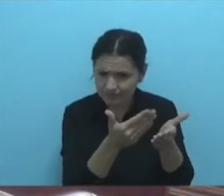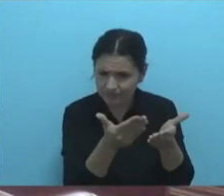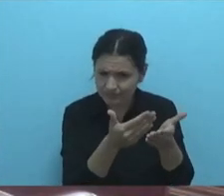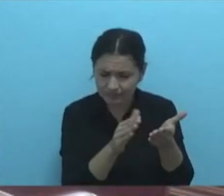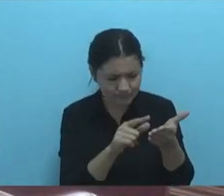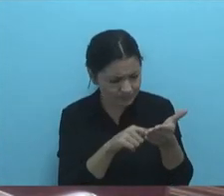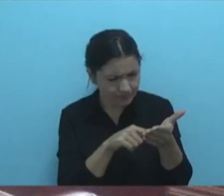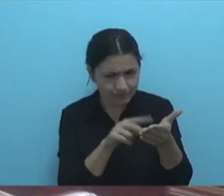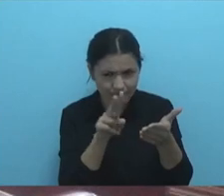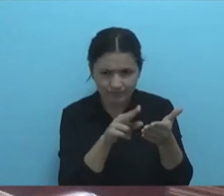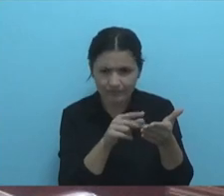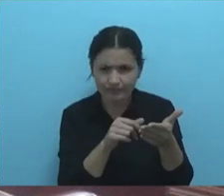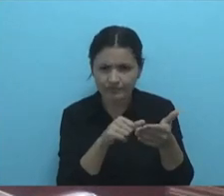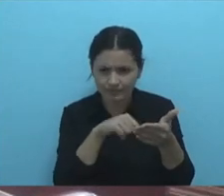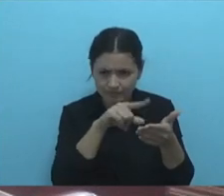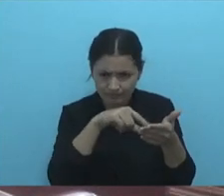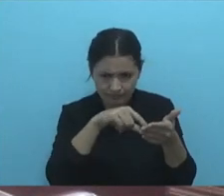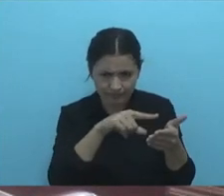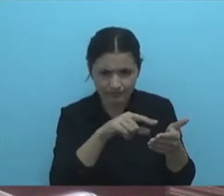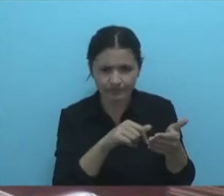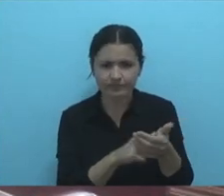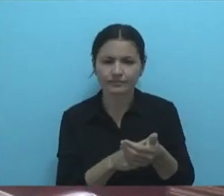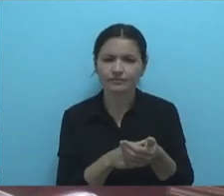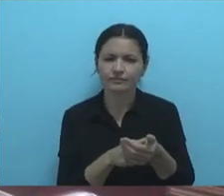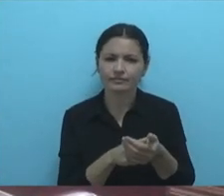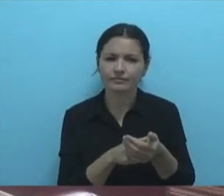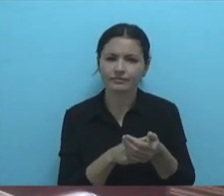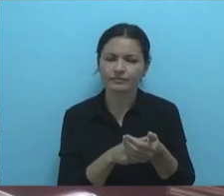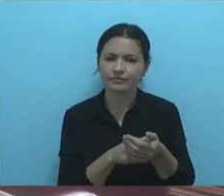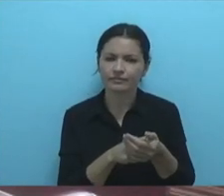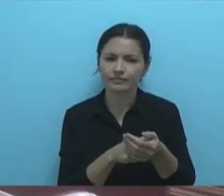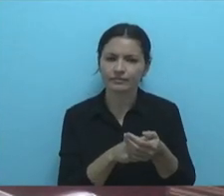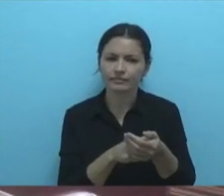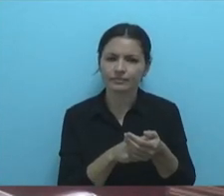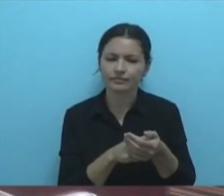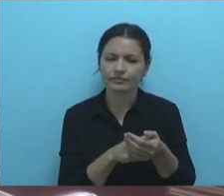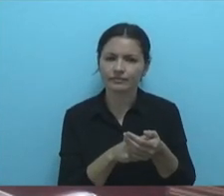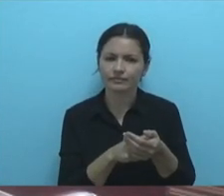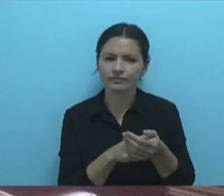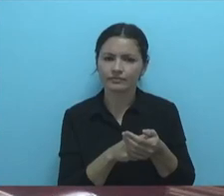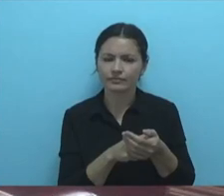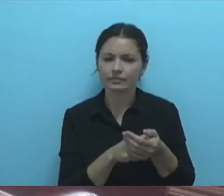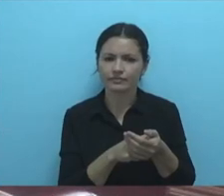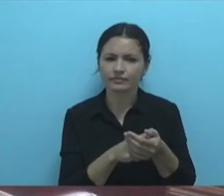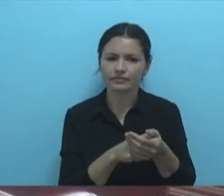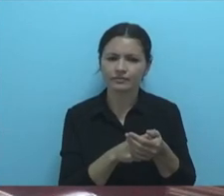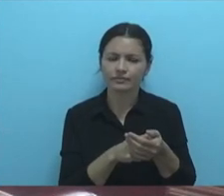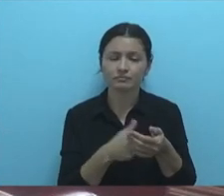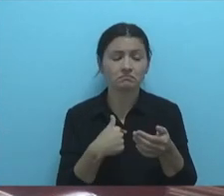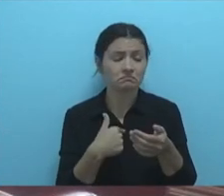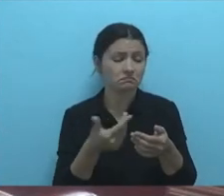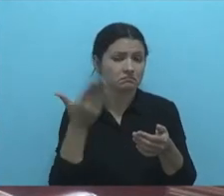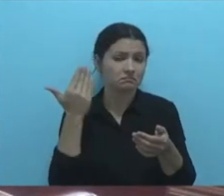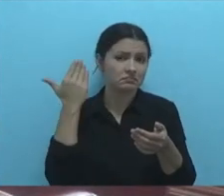decía que algunos ahora que volvió Rubén algunos tenemos autoridad para hablar sobre estas cuestiones porque